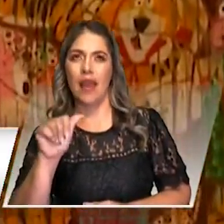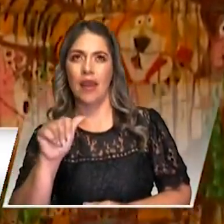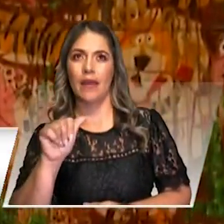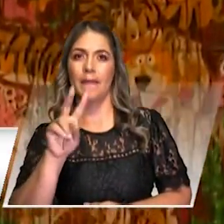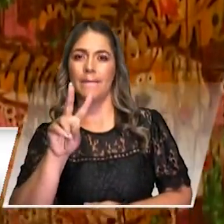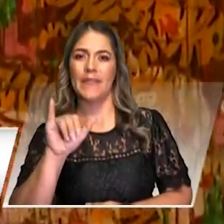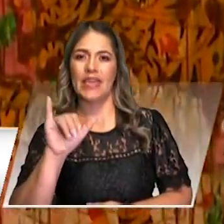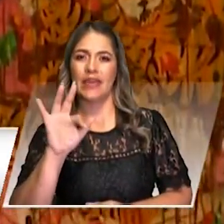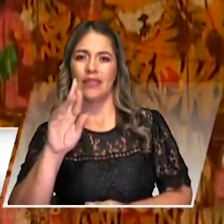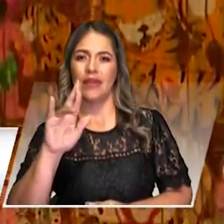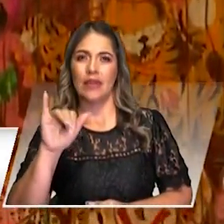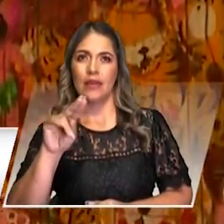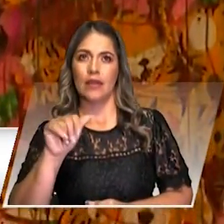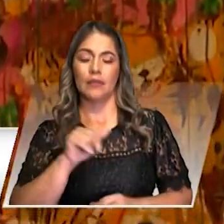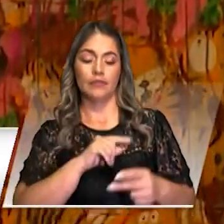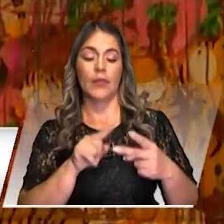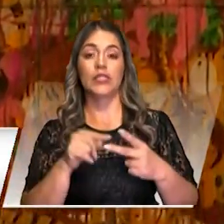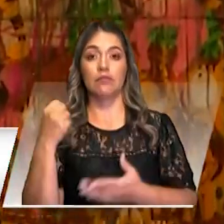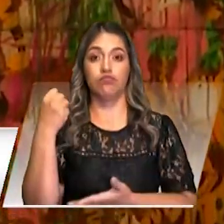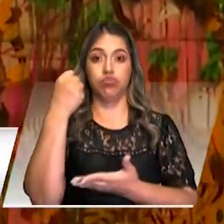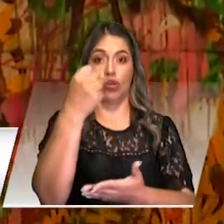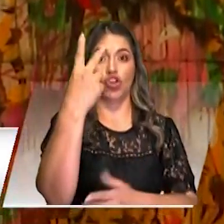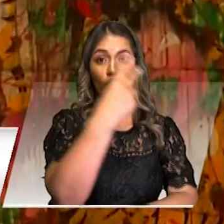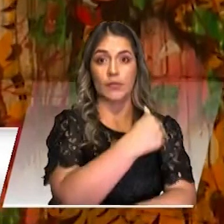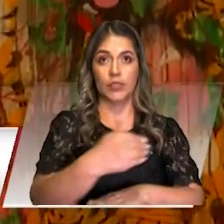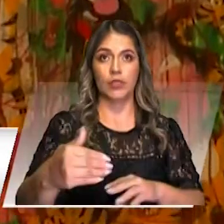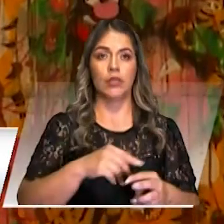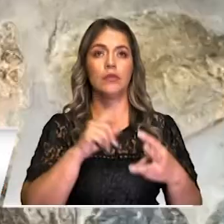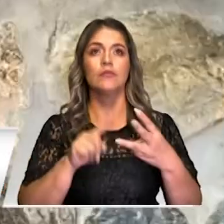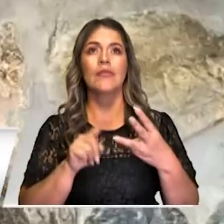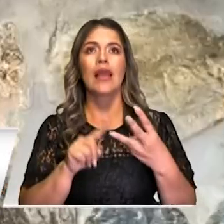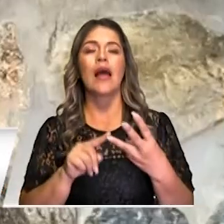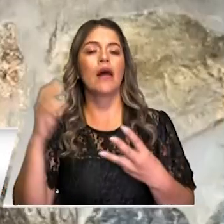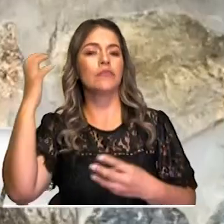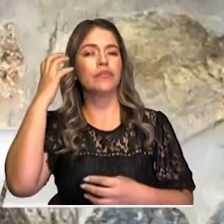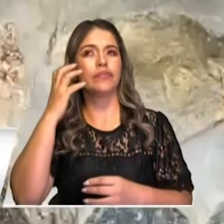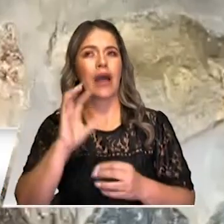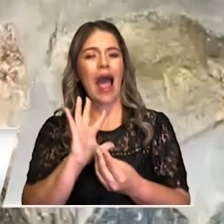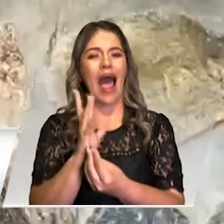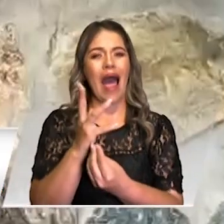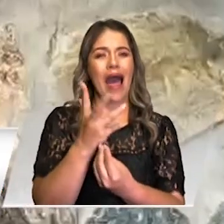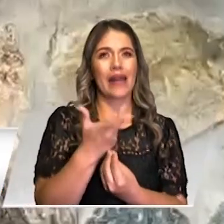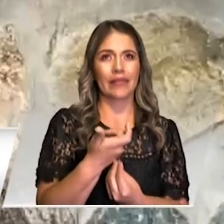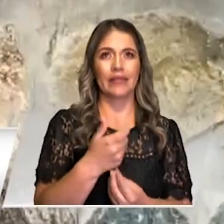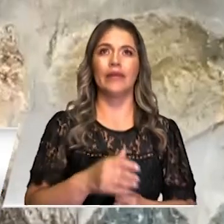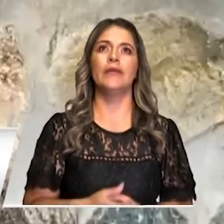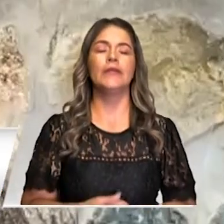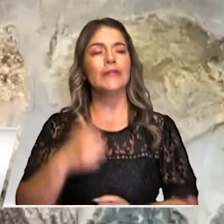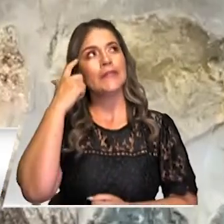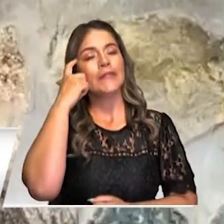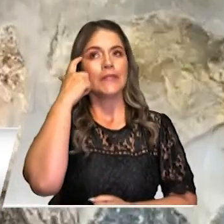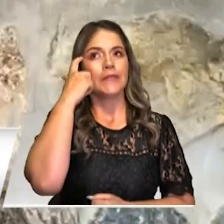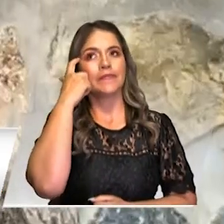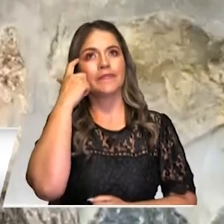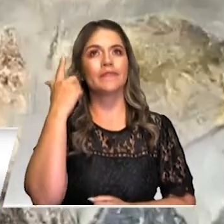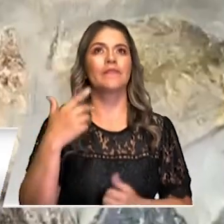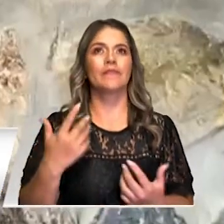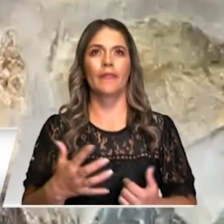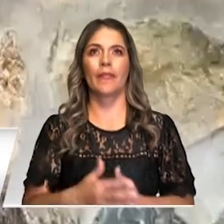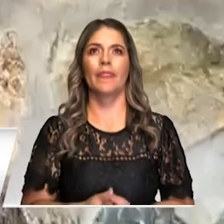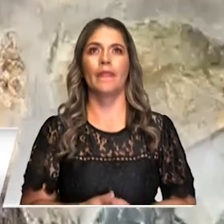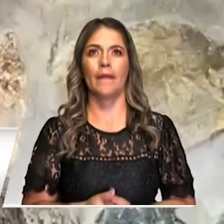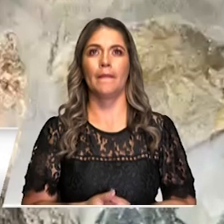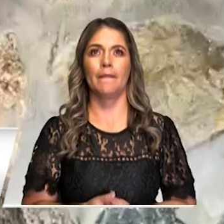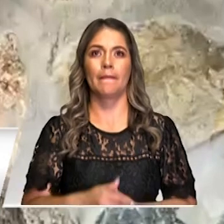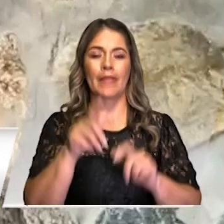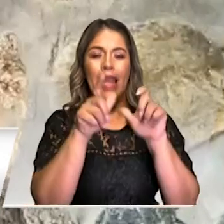millones de pesos, y tenemos una nueva modalidad, que es la modalidad de radioarte. Esta modalidad está pensada especialmente para